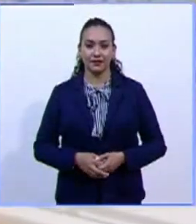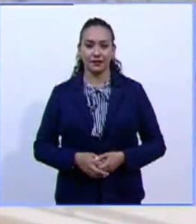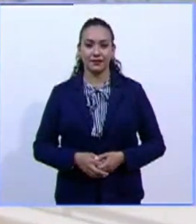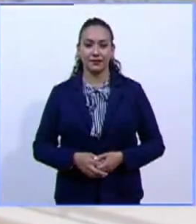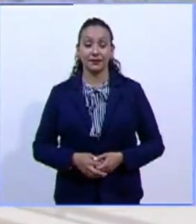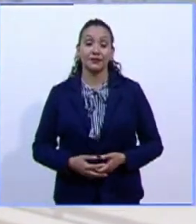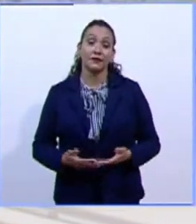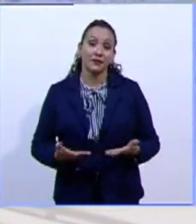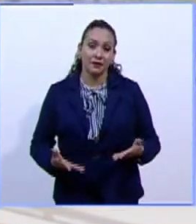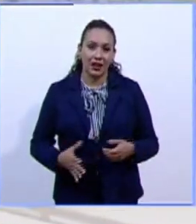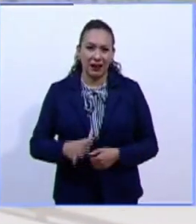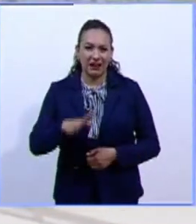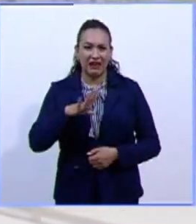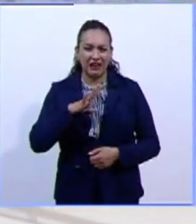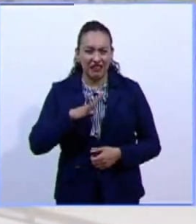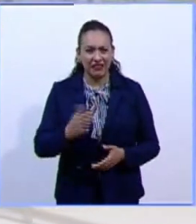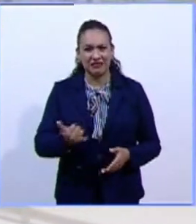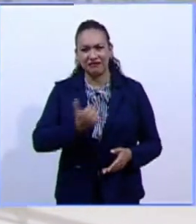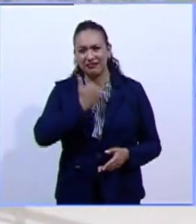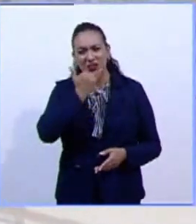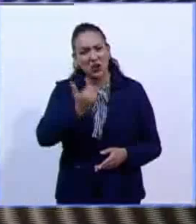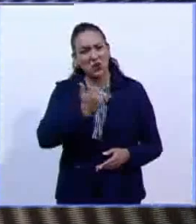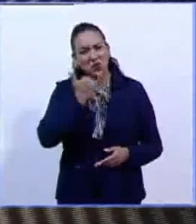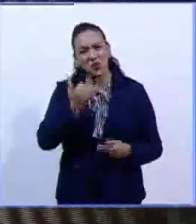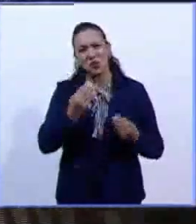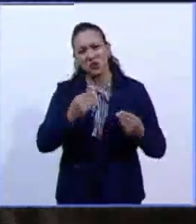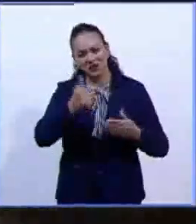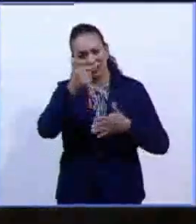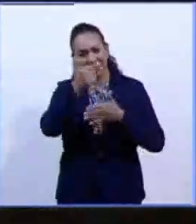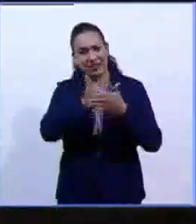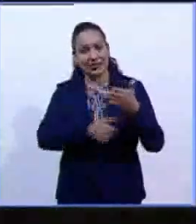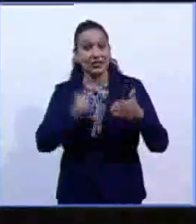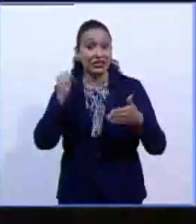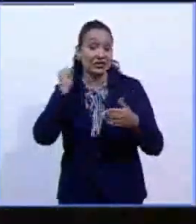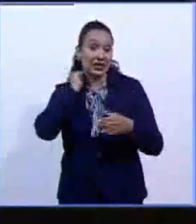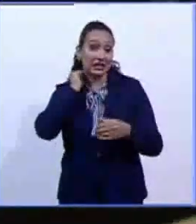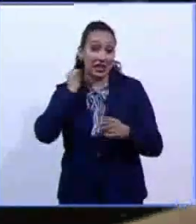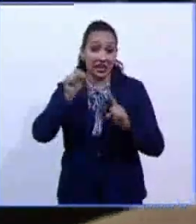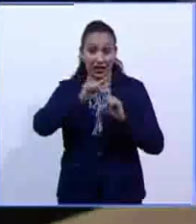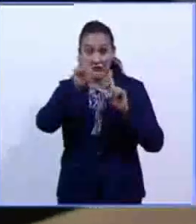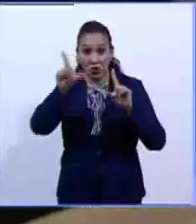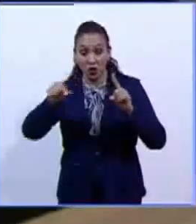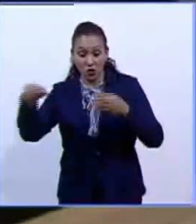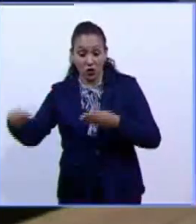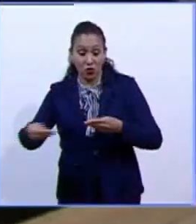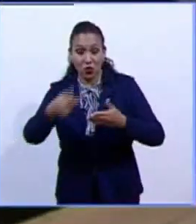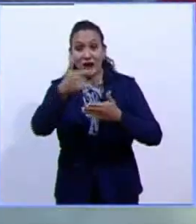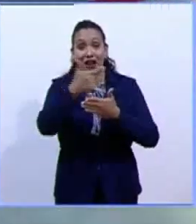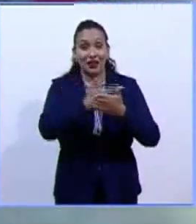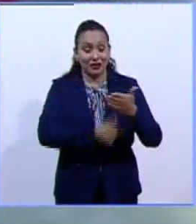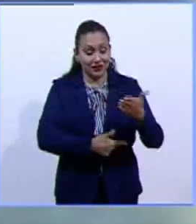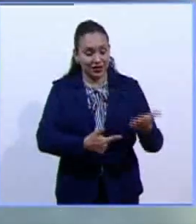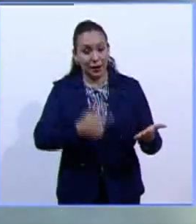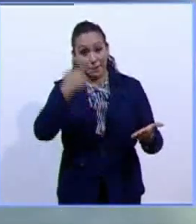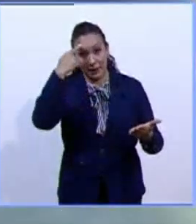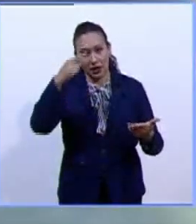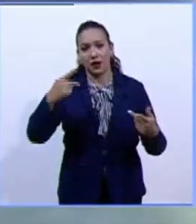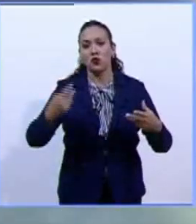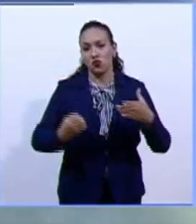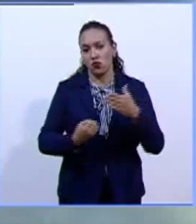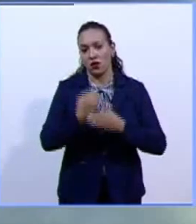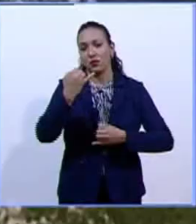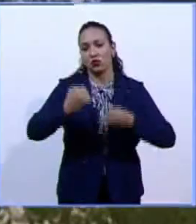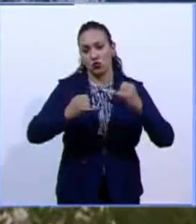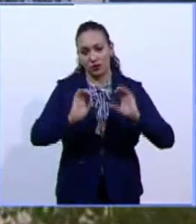A pesar de las inconsistencias detectadas en los listados que envió el Senado con los aspirantes a una candidatura para participar en la próxima elección